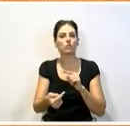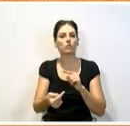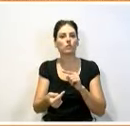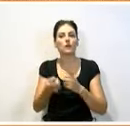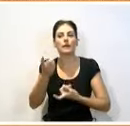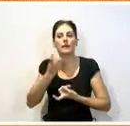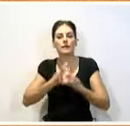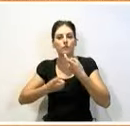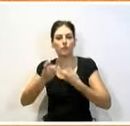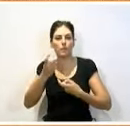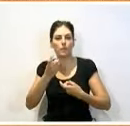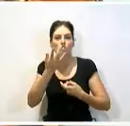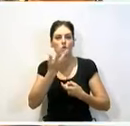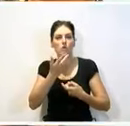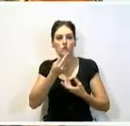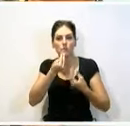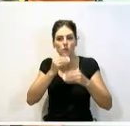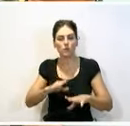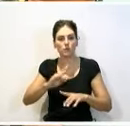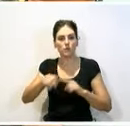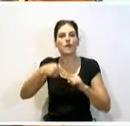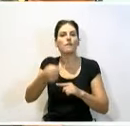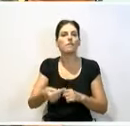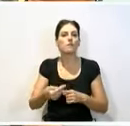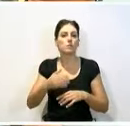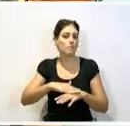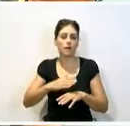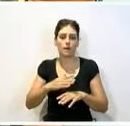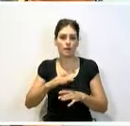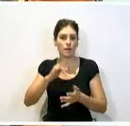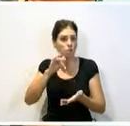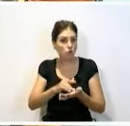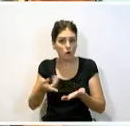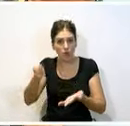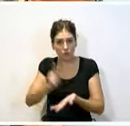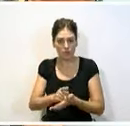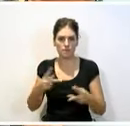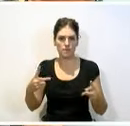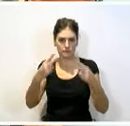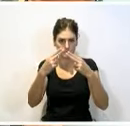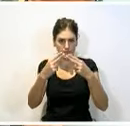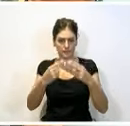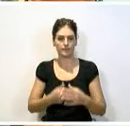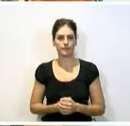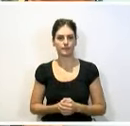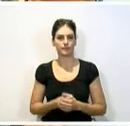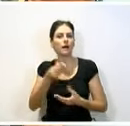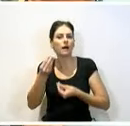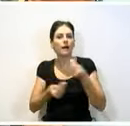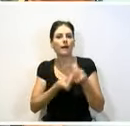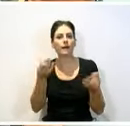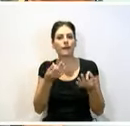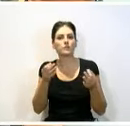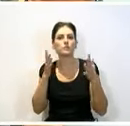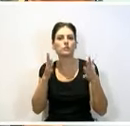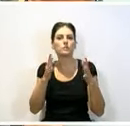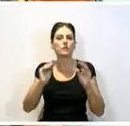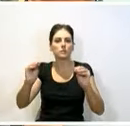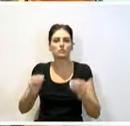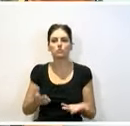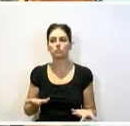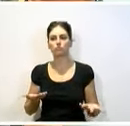el conocimiento de la historia para evitar que vuelva a repetirse. Pues bien, ¿qué ha hecho su consejería para que